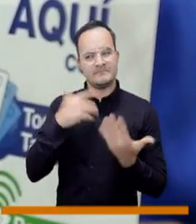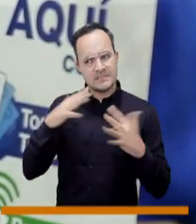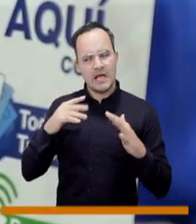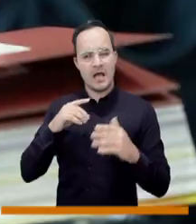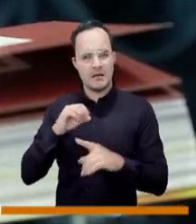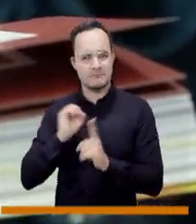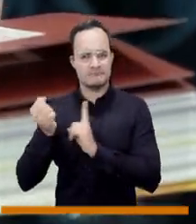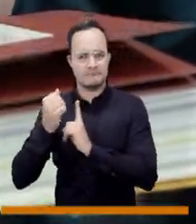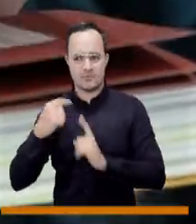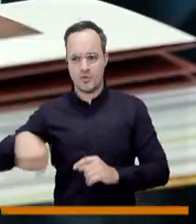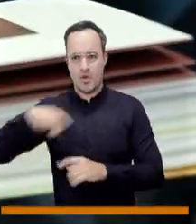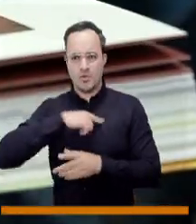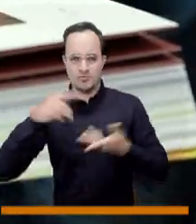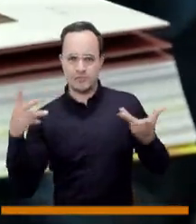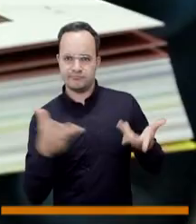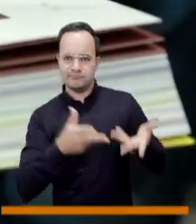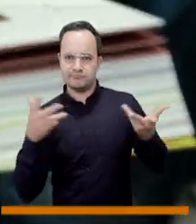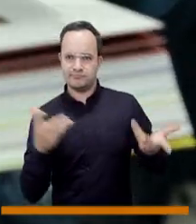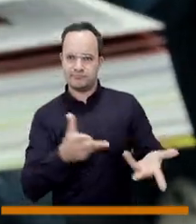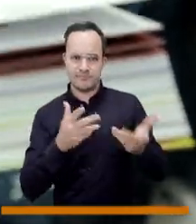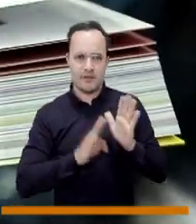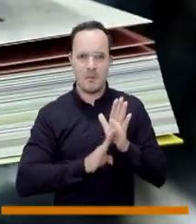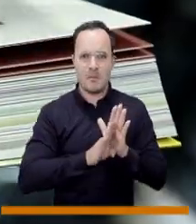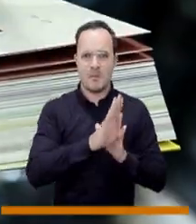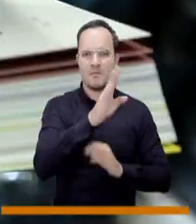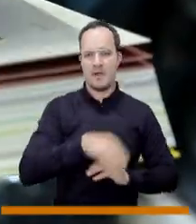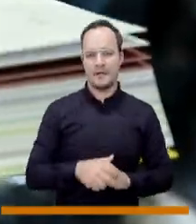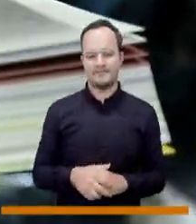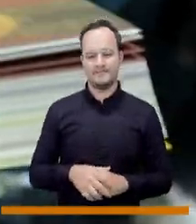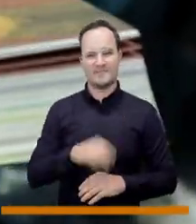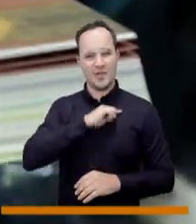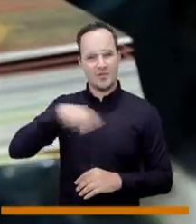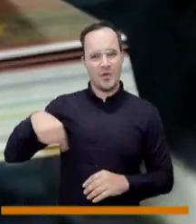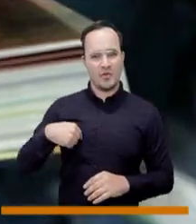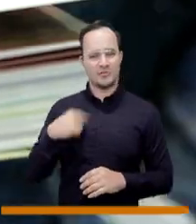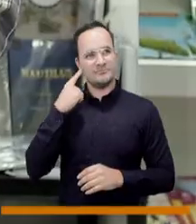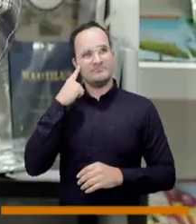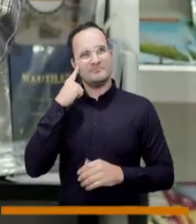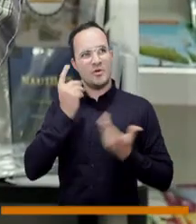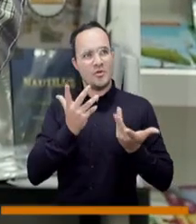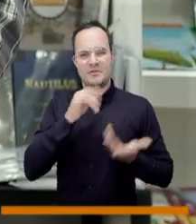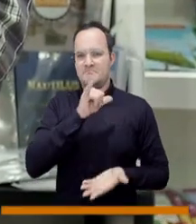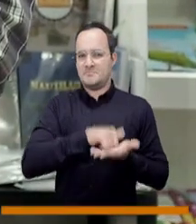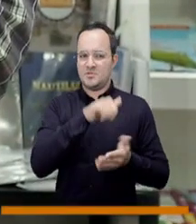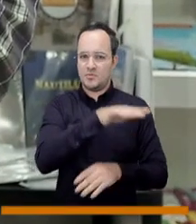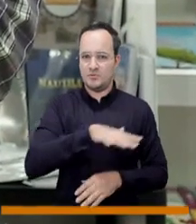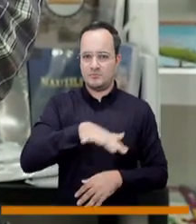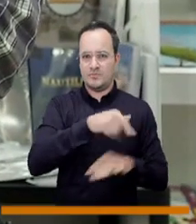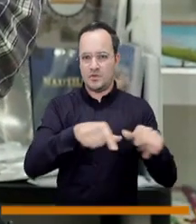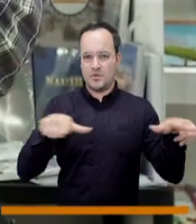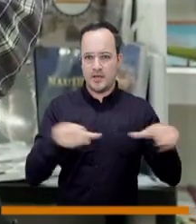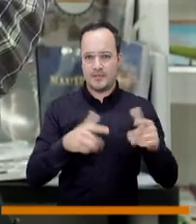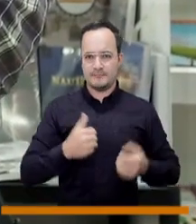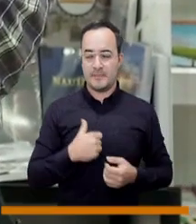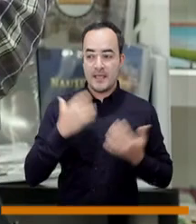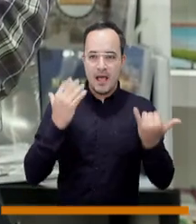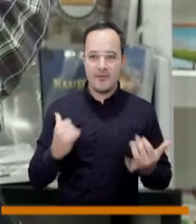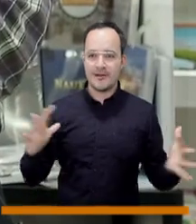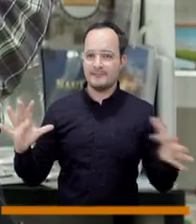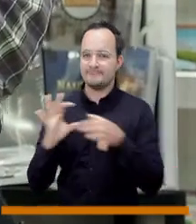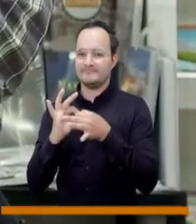como cultura seguimos en esa zona norte y esta vez articulado con el alma mate